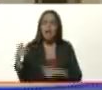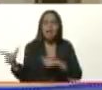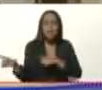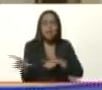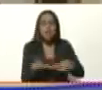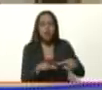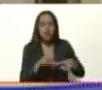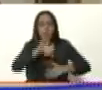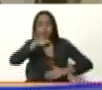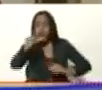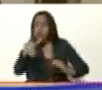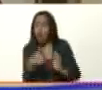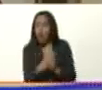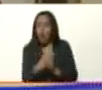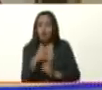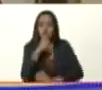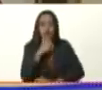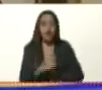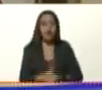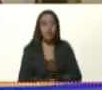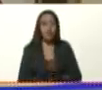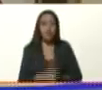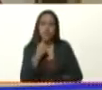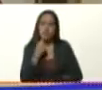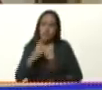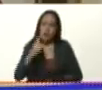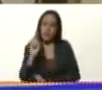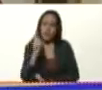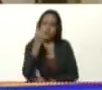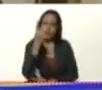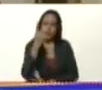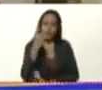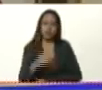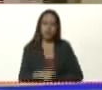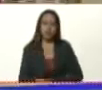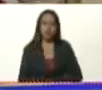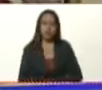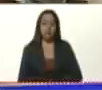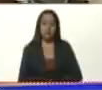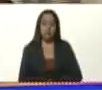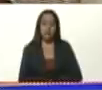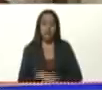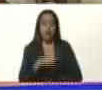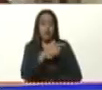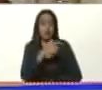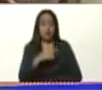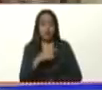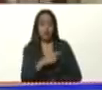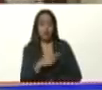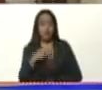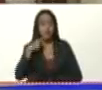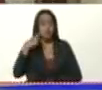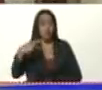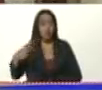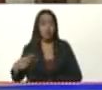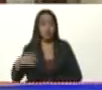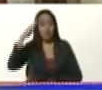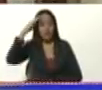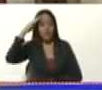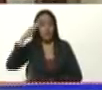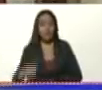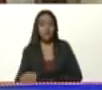Estuvo en los Estados Unidos de Norteamérica, estuvo en Italia, estuvo en España. Y